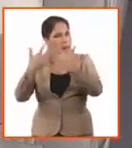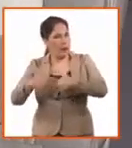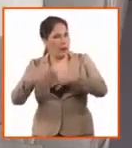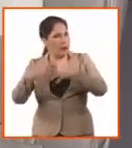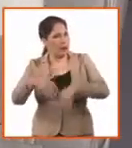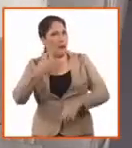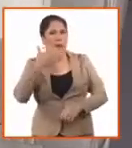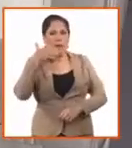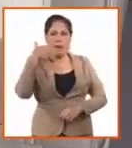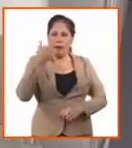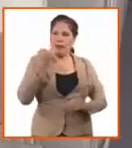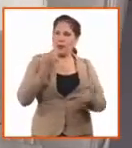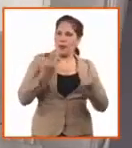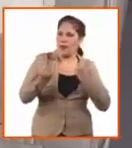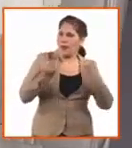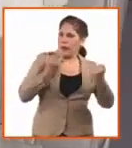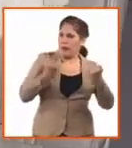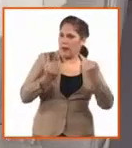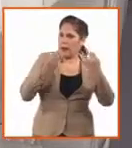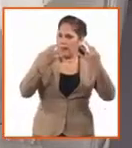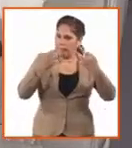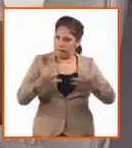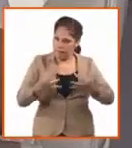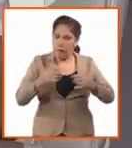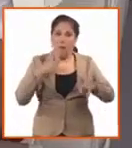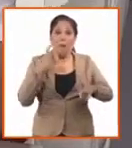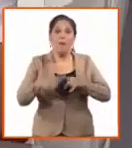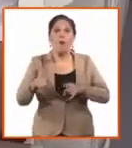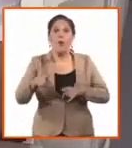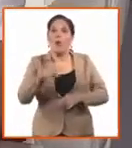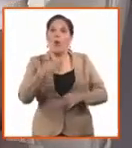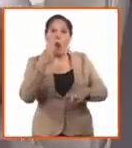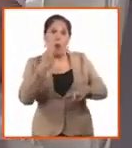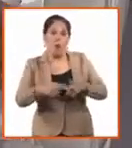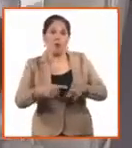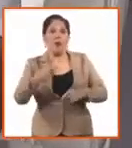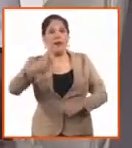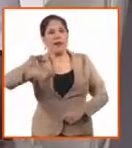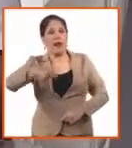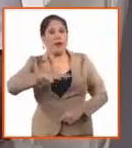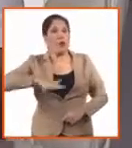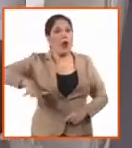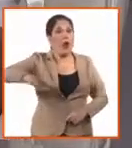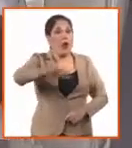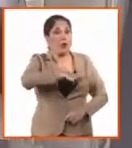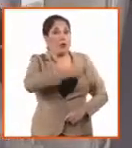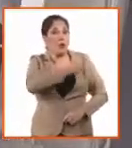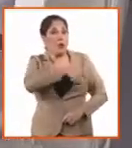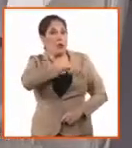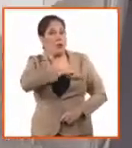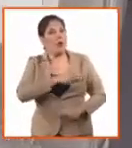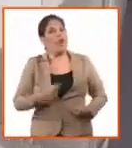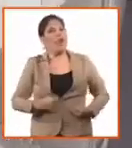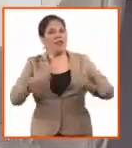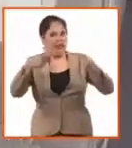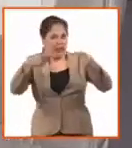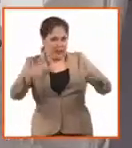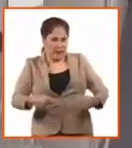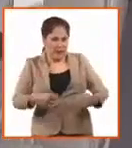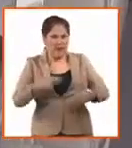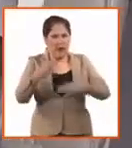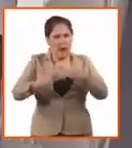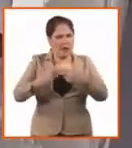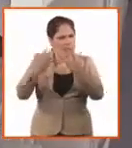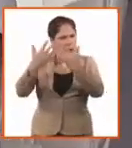beneficios a los intereses etcétera pero también se habilite derechos a todo el pueblo para qué es lo que se hace con la